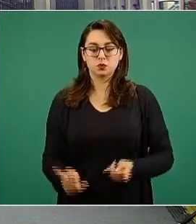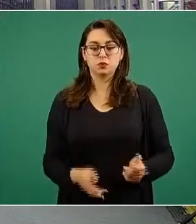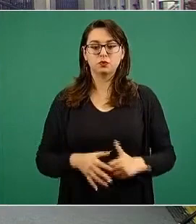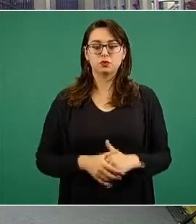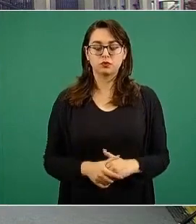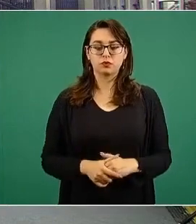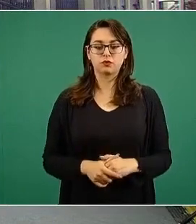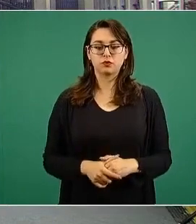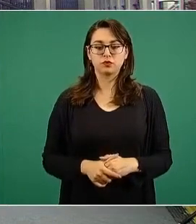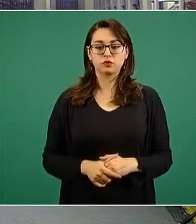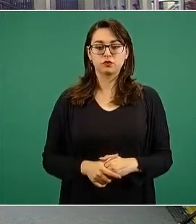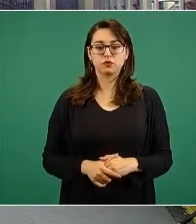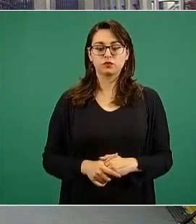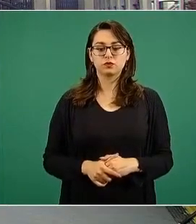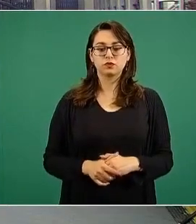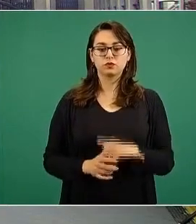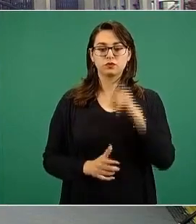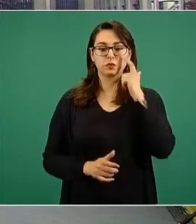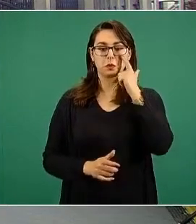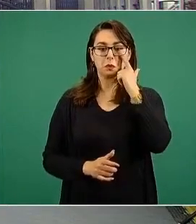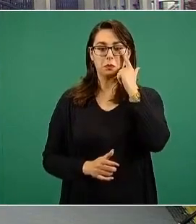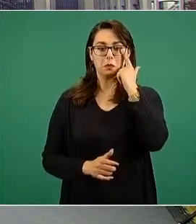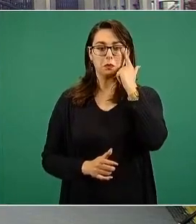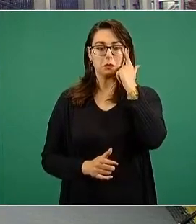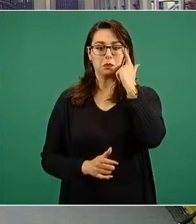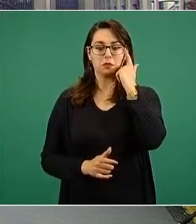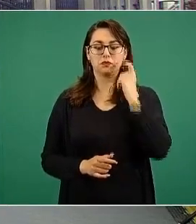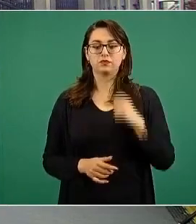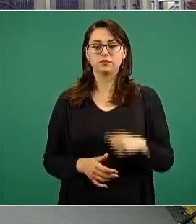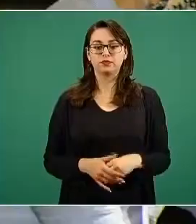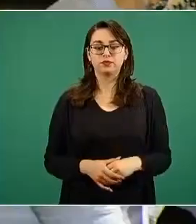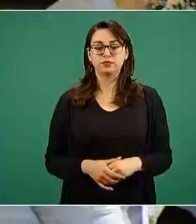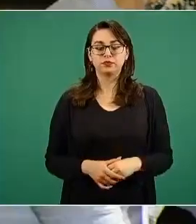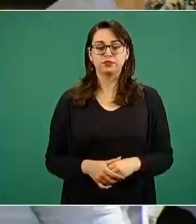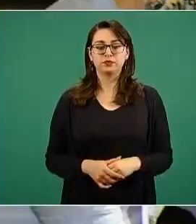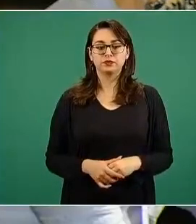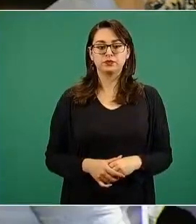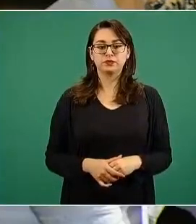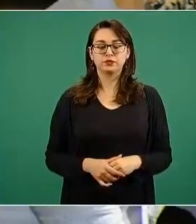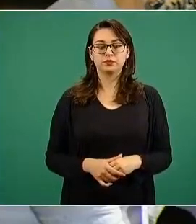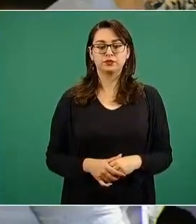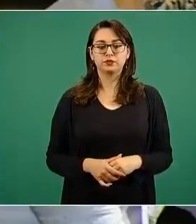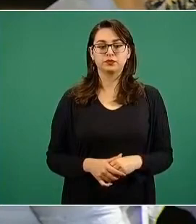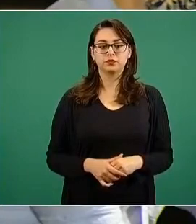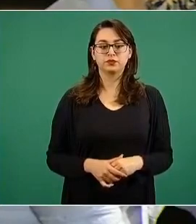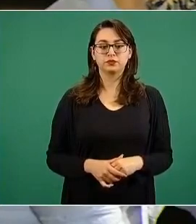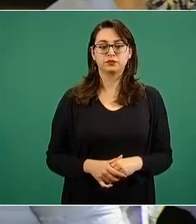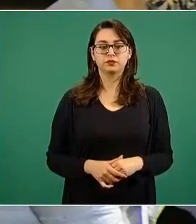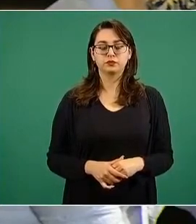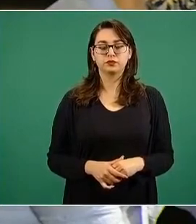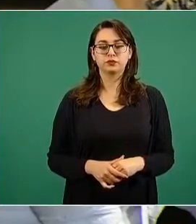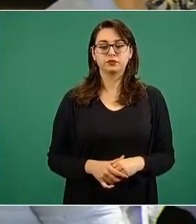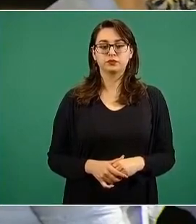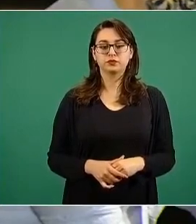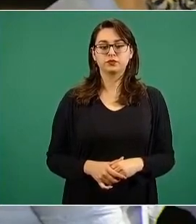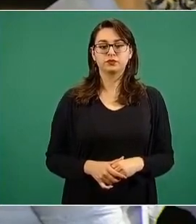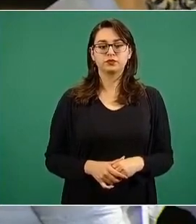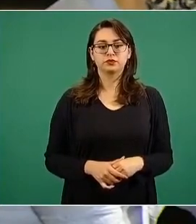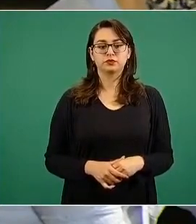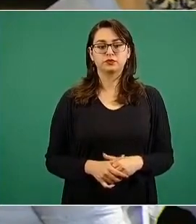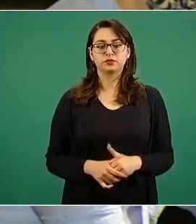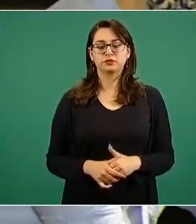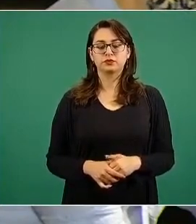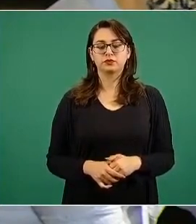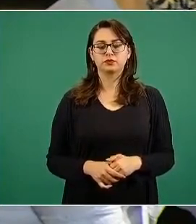el presidente ha comentado en varias ocasiones que ya no se ve con malos ojos, que al rato los